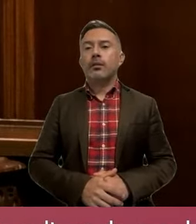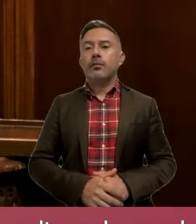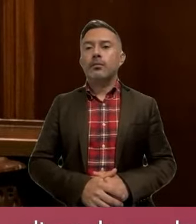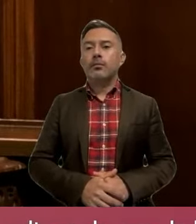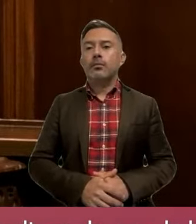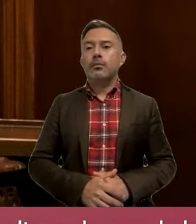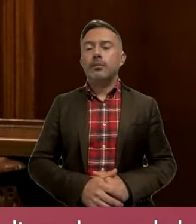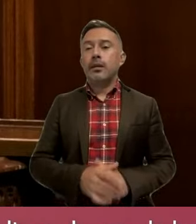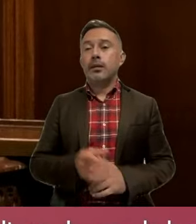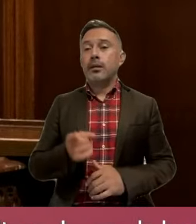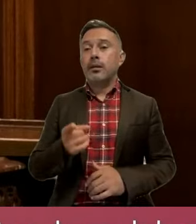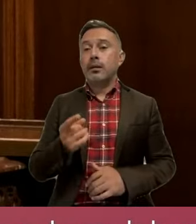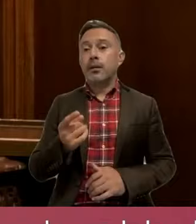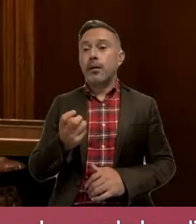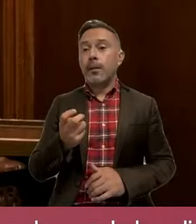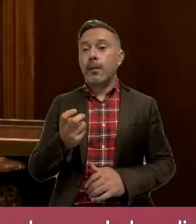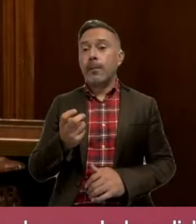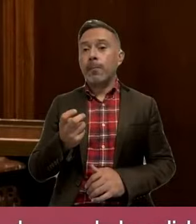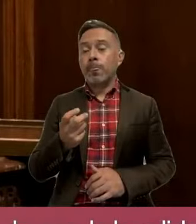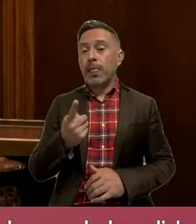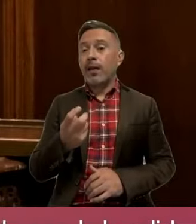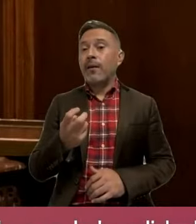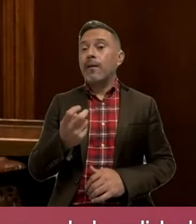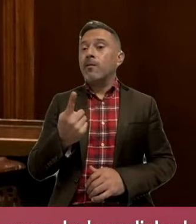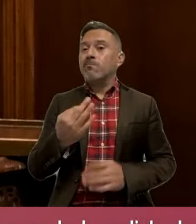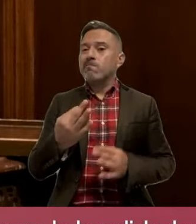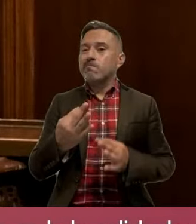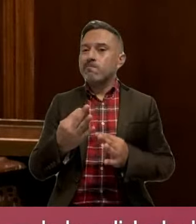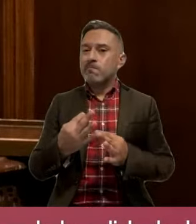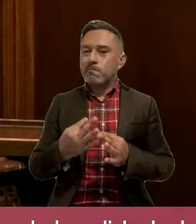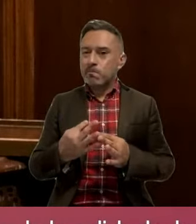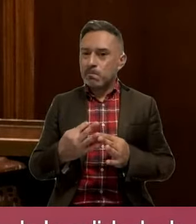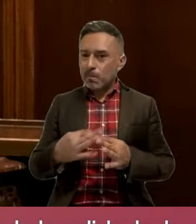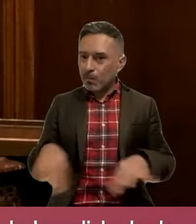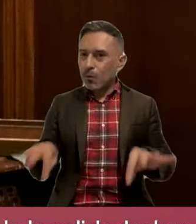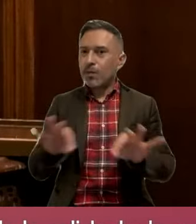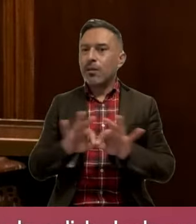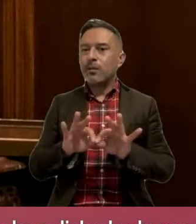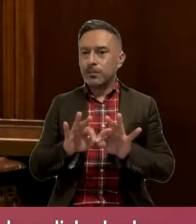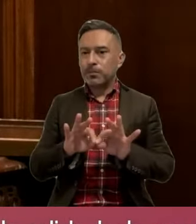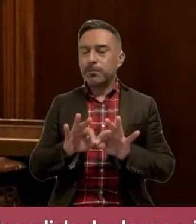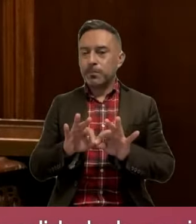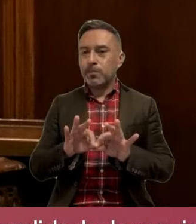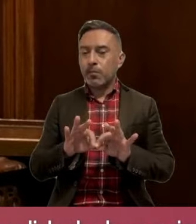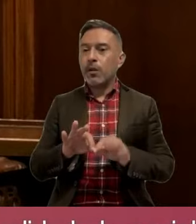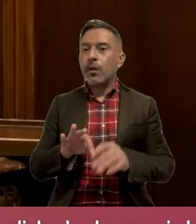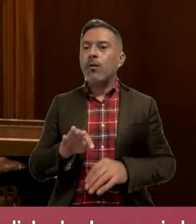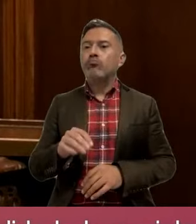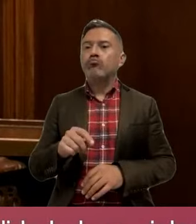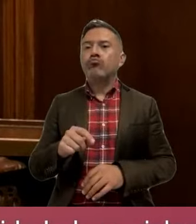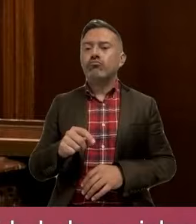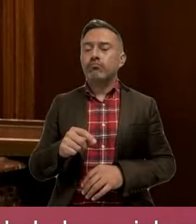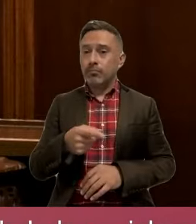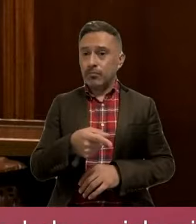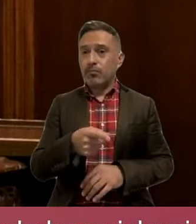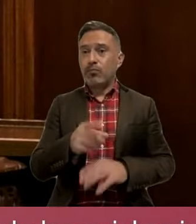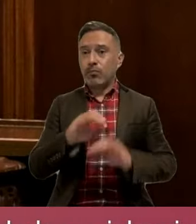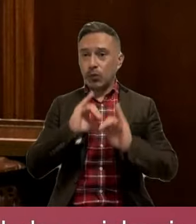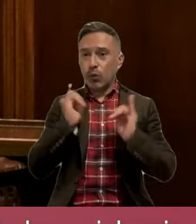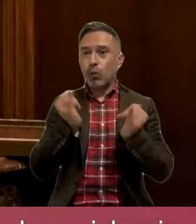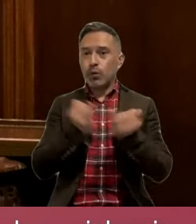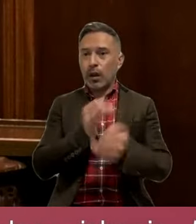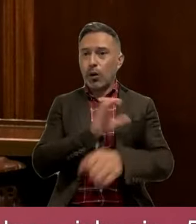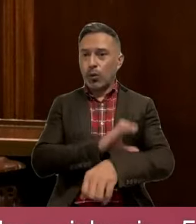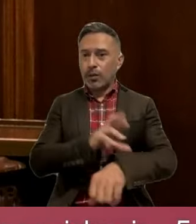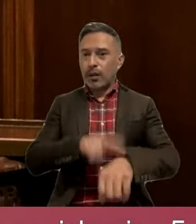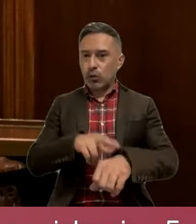Es muy importante y agradezco a la Junta de Coordinación